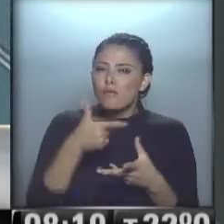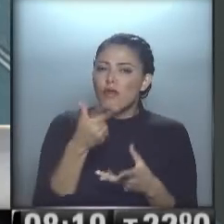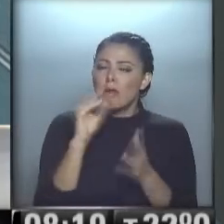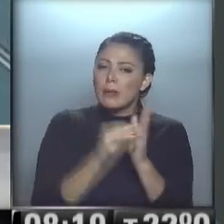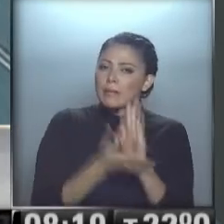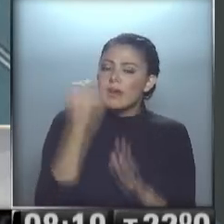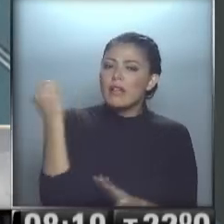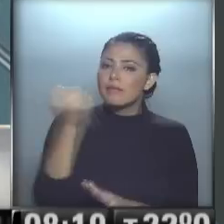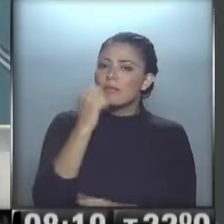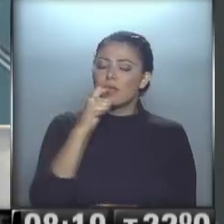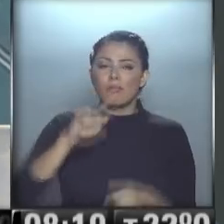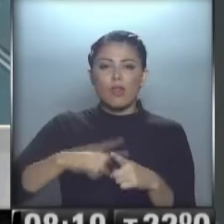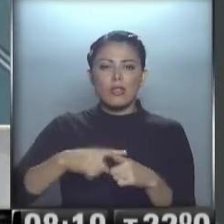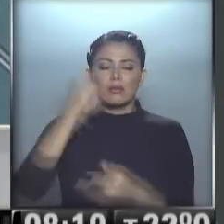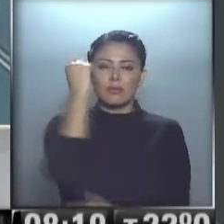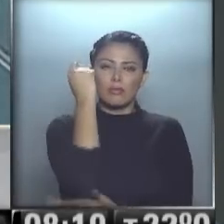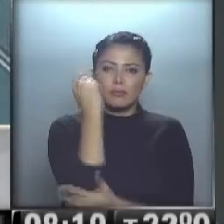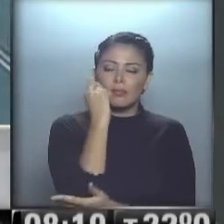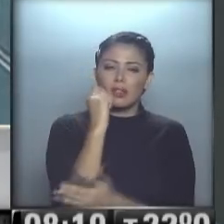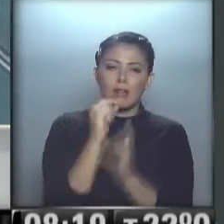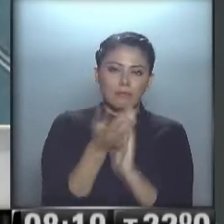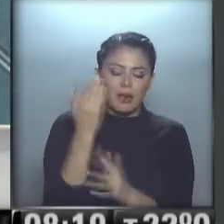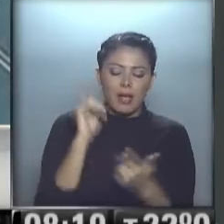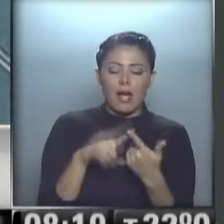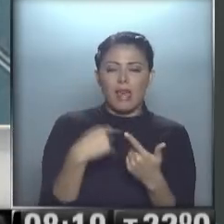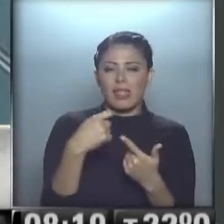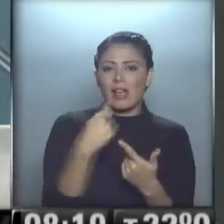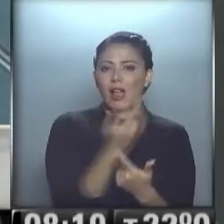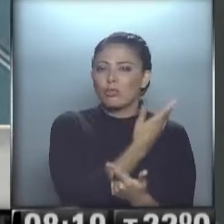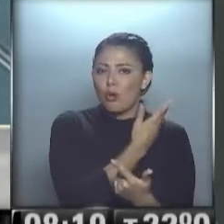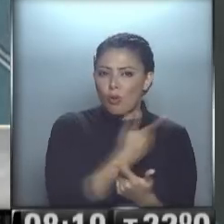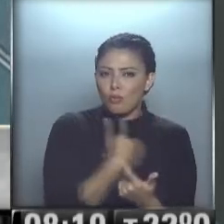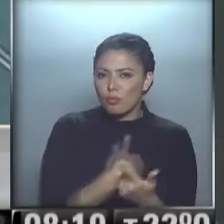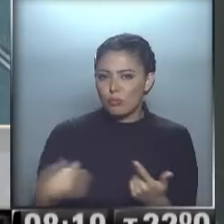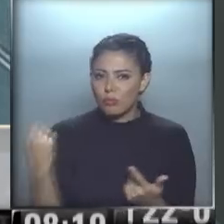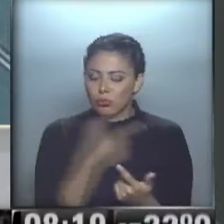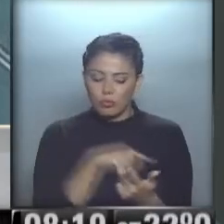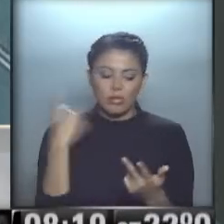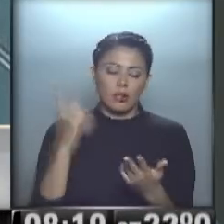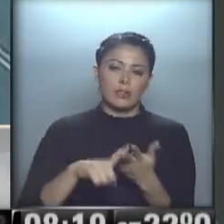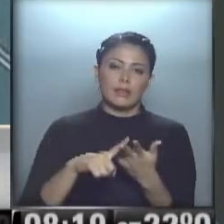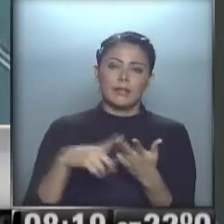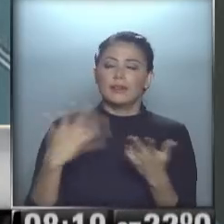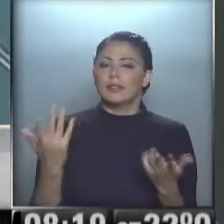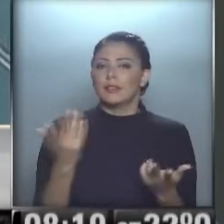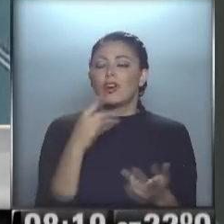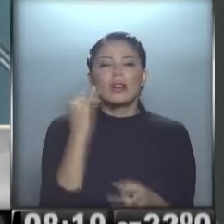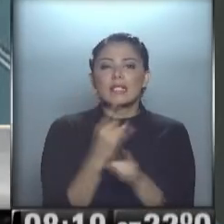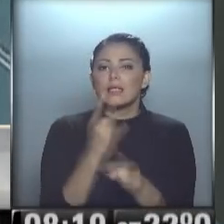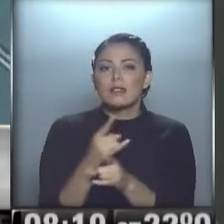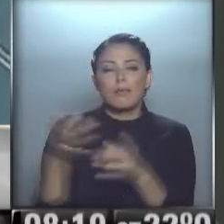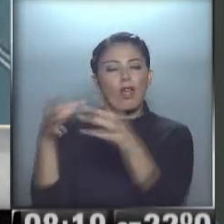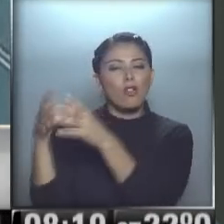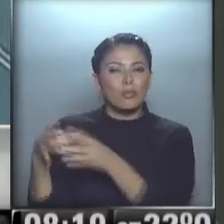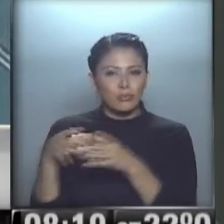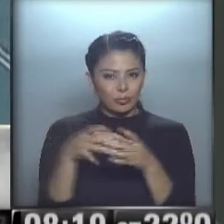tienen que ver con la política monetaria expansiva o con el gasto público o con eh lo que permanentemente repiten